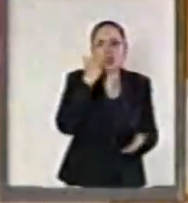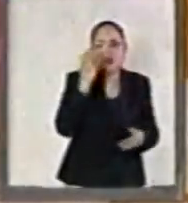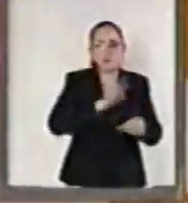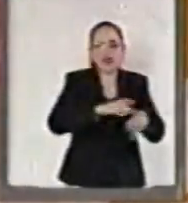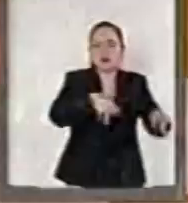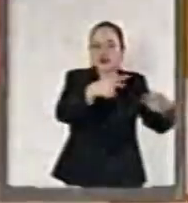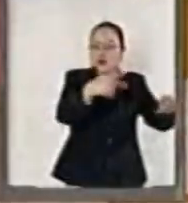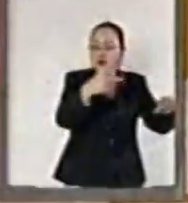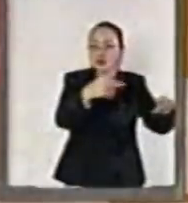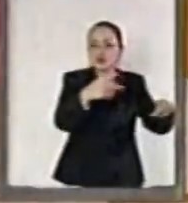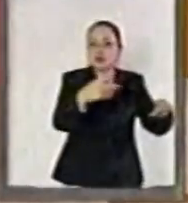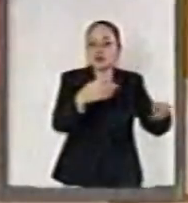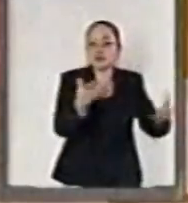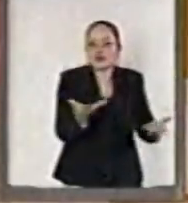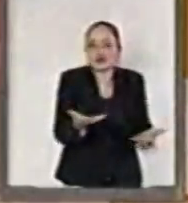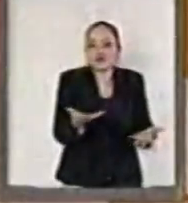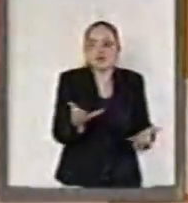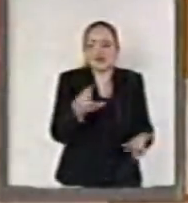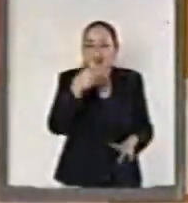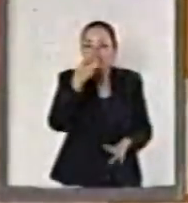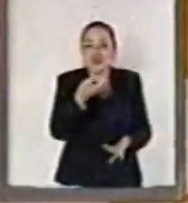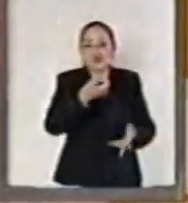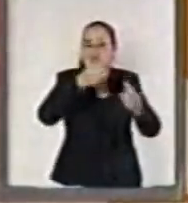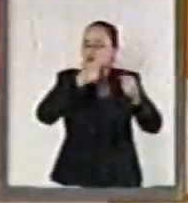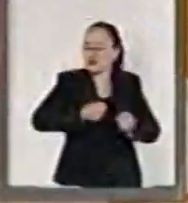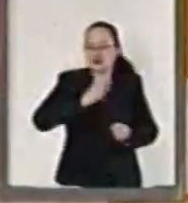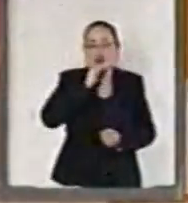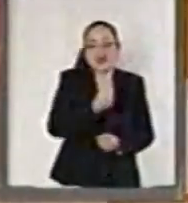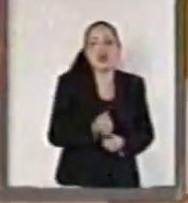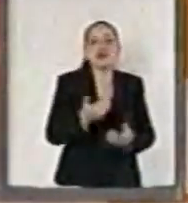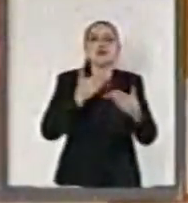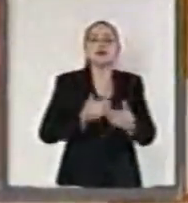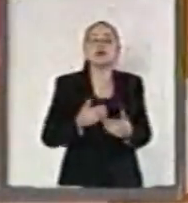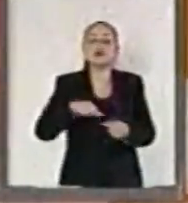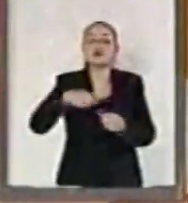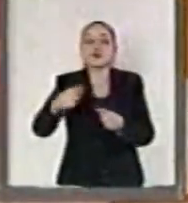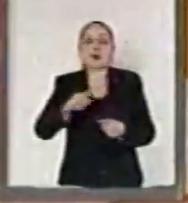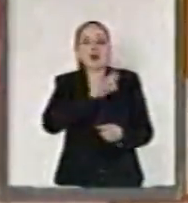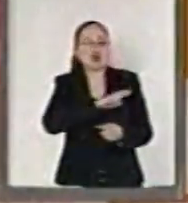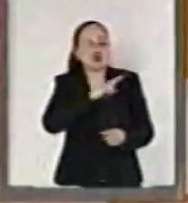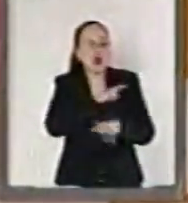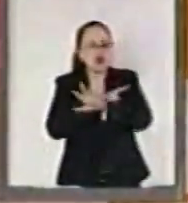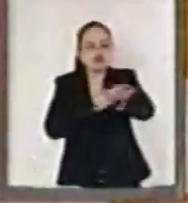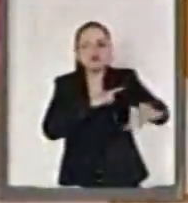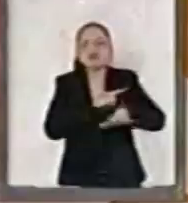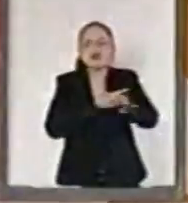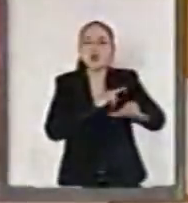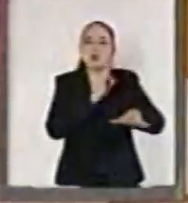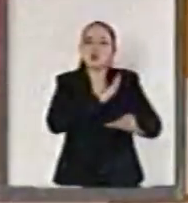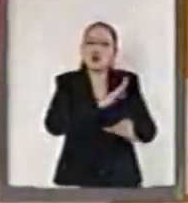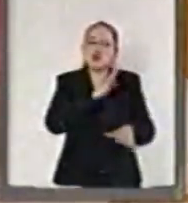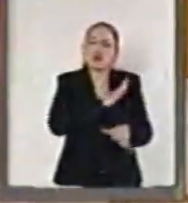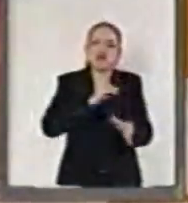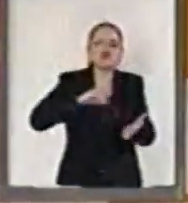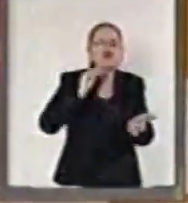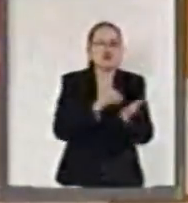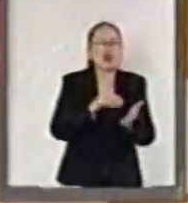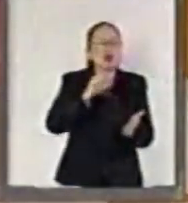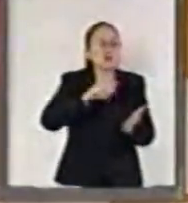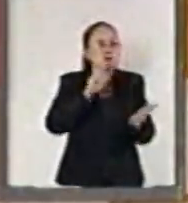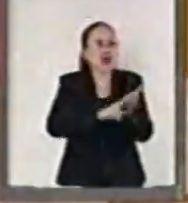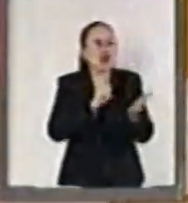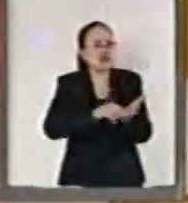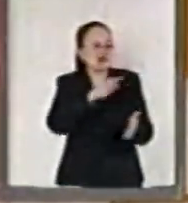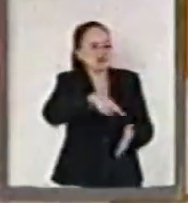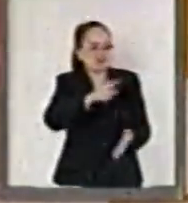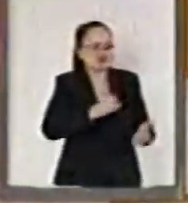cual nada lo aseguro. Y al contrario, los privados pueden poner el precio que les plazca y seguramente va a